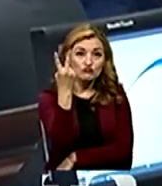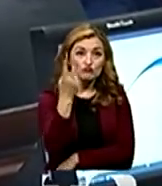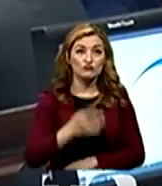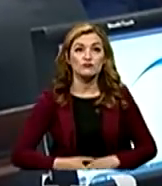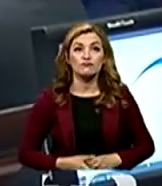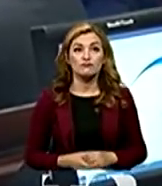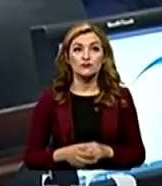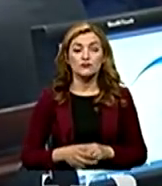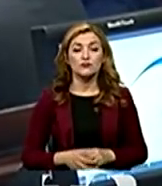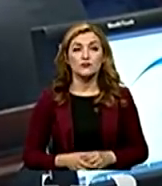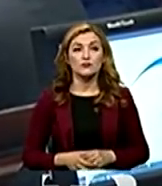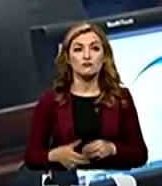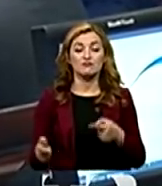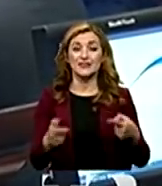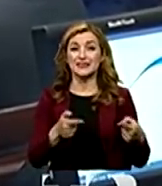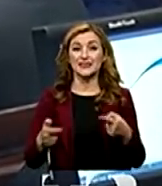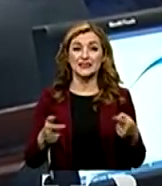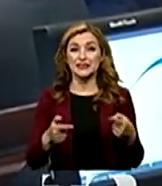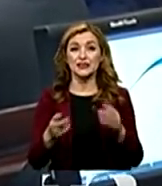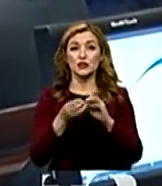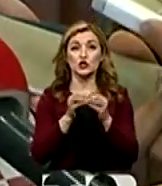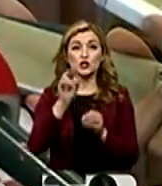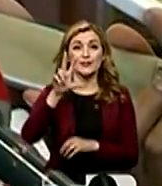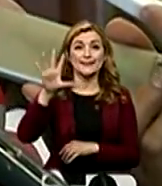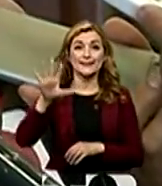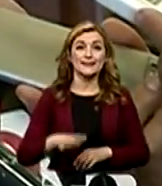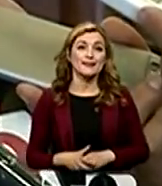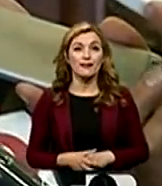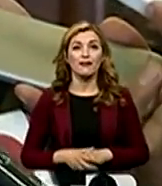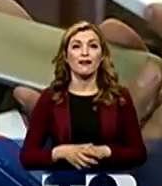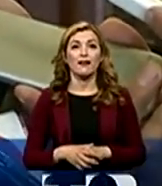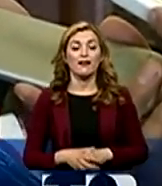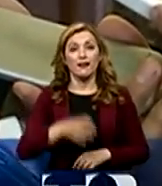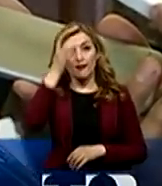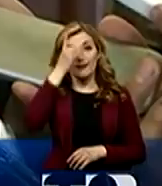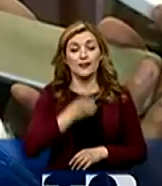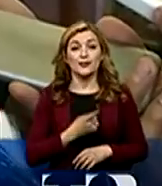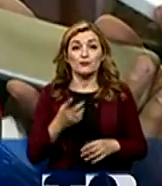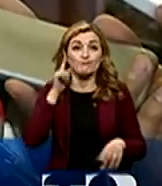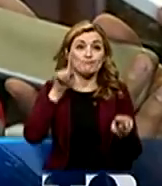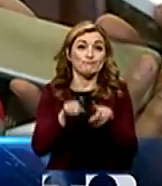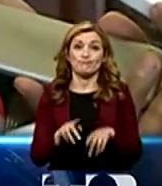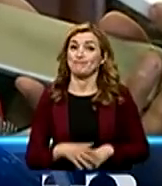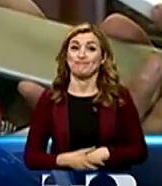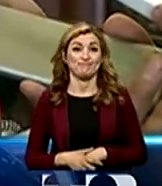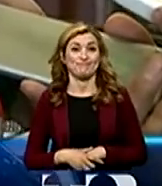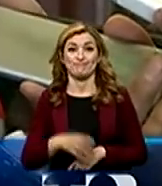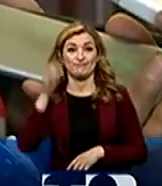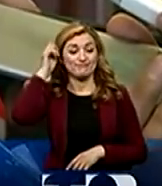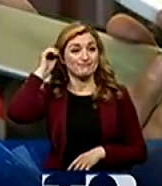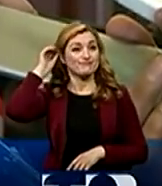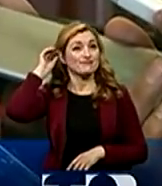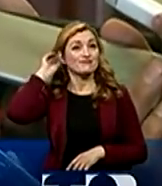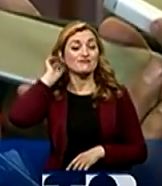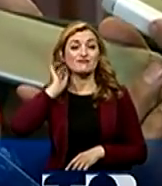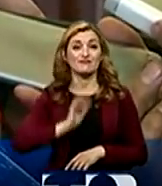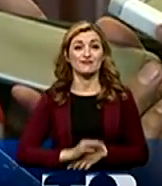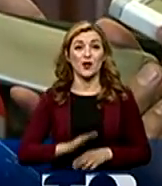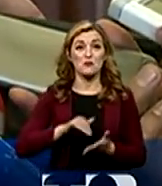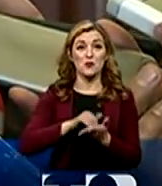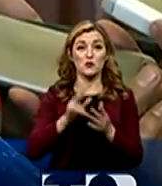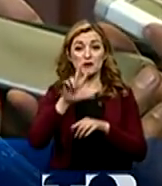Este tema también se discute en el lado morenista. No hay una posición del bloque conjunta. Entendemos que hay diferentes miembros